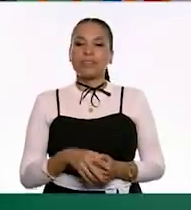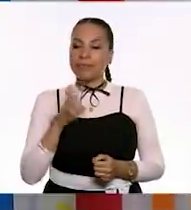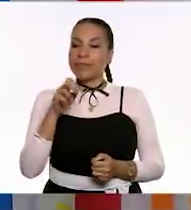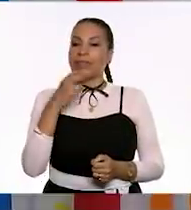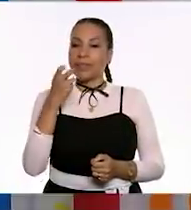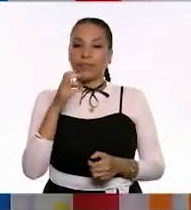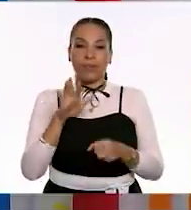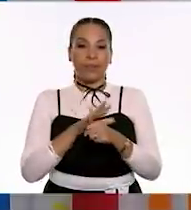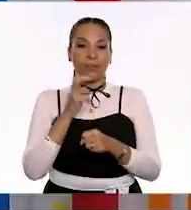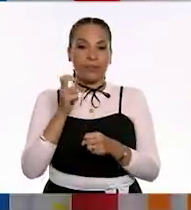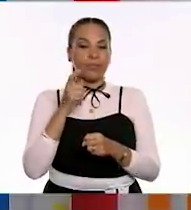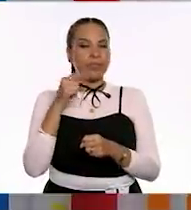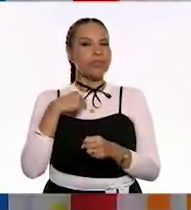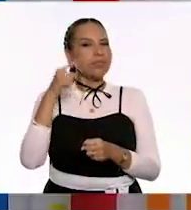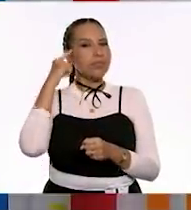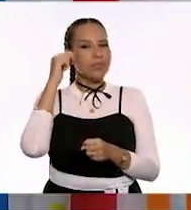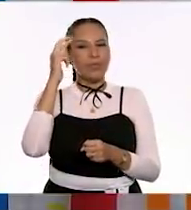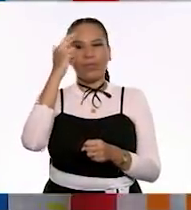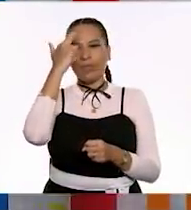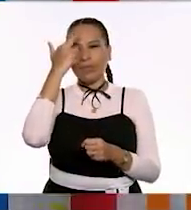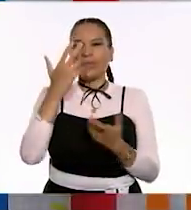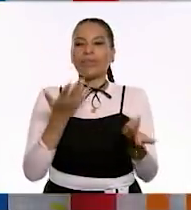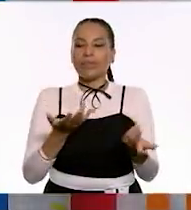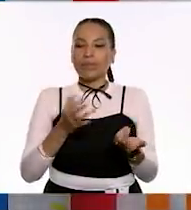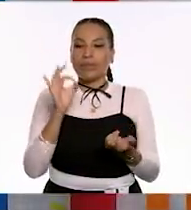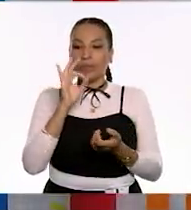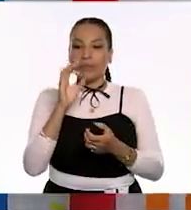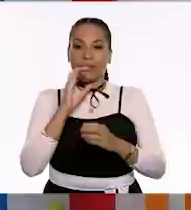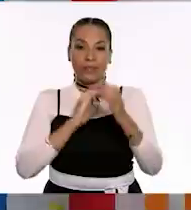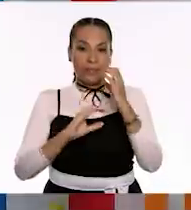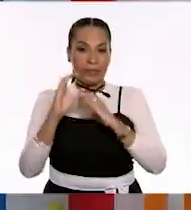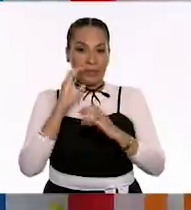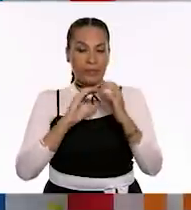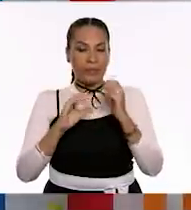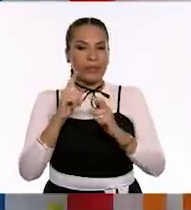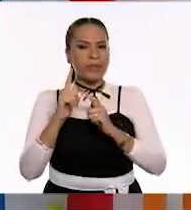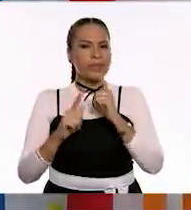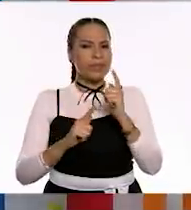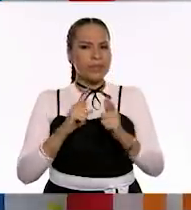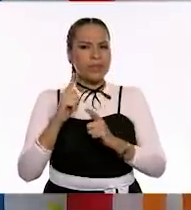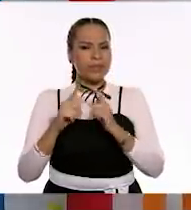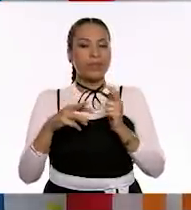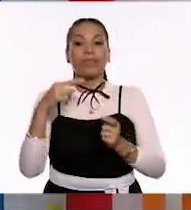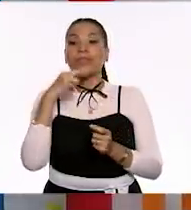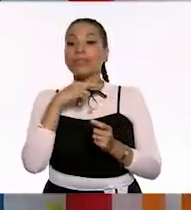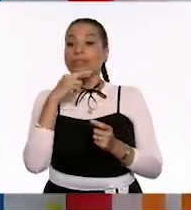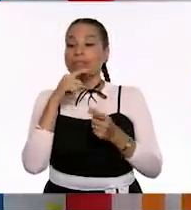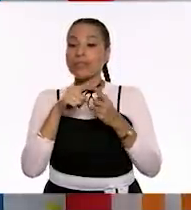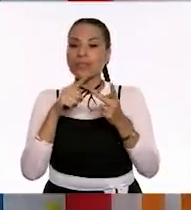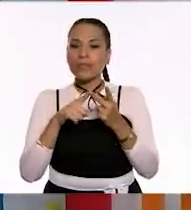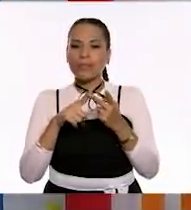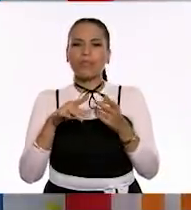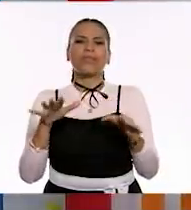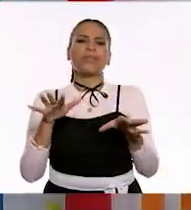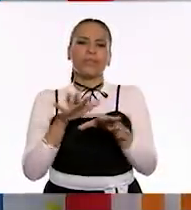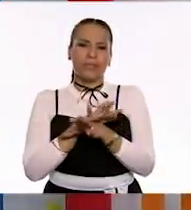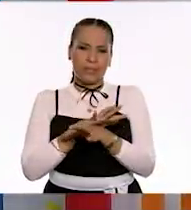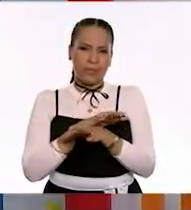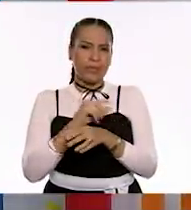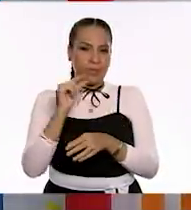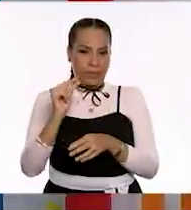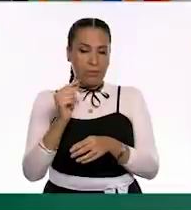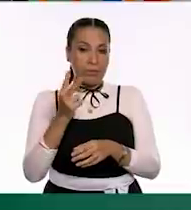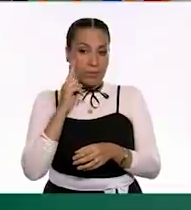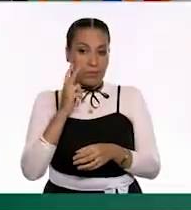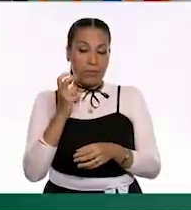Es que entonces, eso me recuerda justo que si la cantamos despacio o rápido, tal vez cambie un poquito, ¿no te